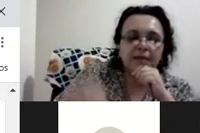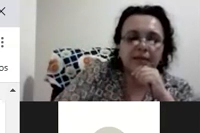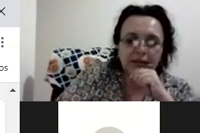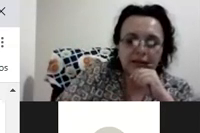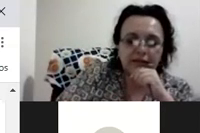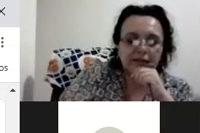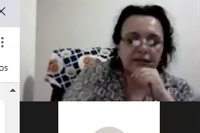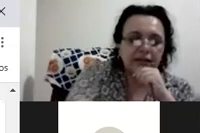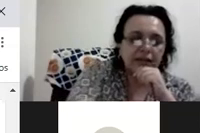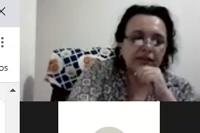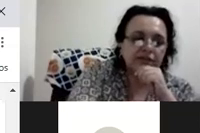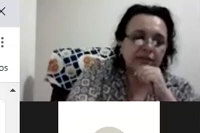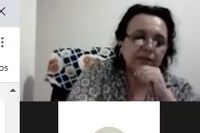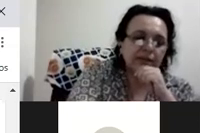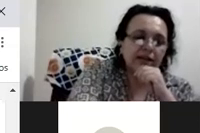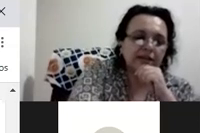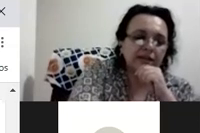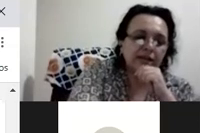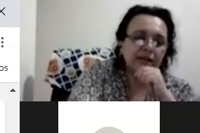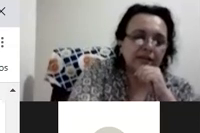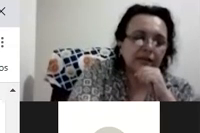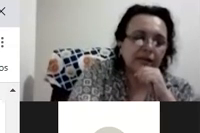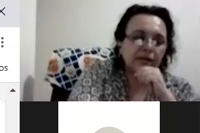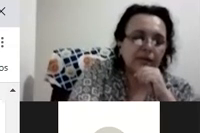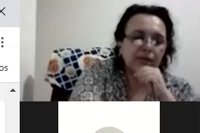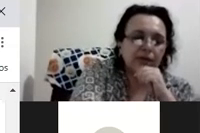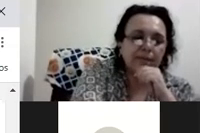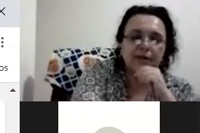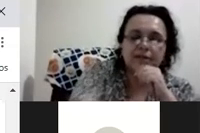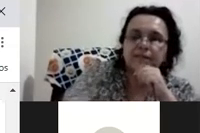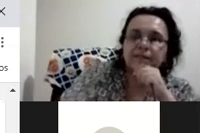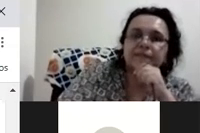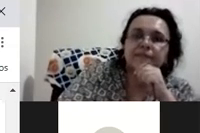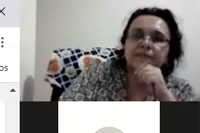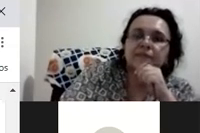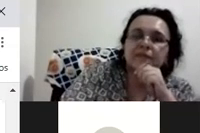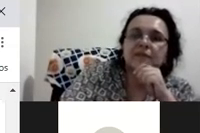y aprender y no se metan a estar con lo de las maras.